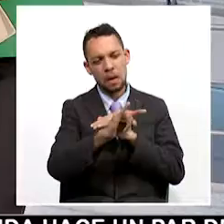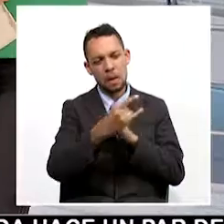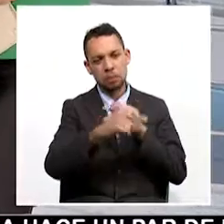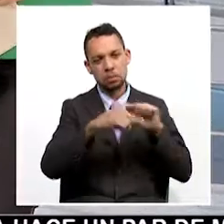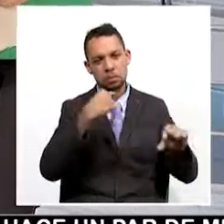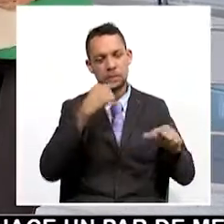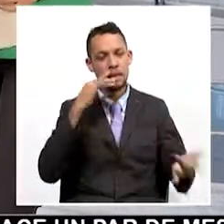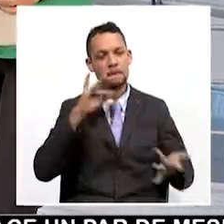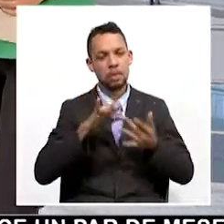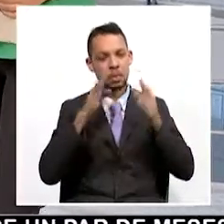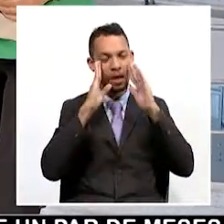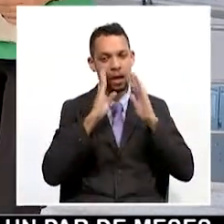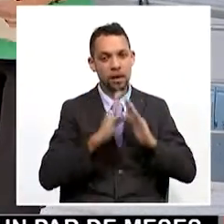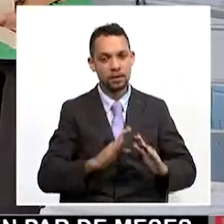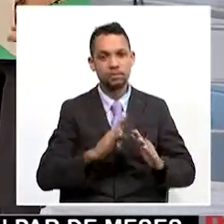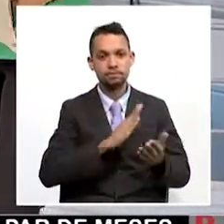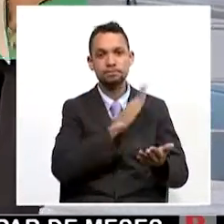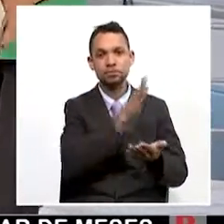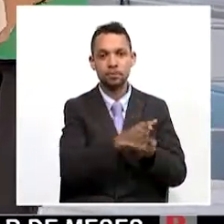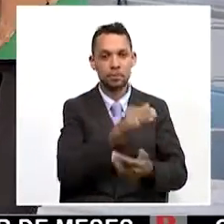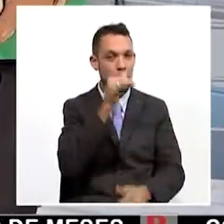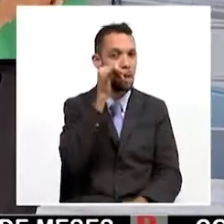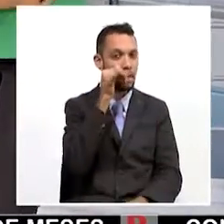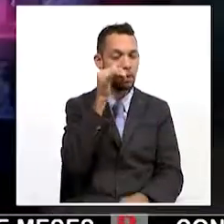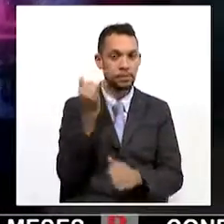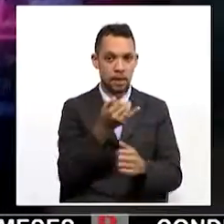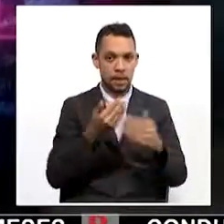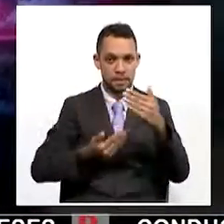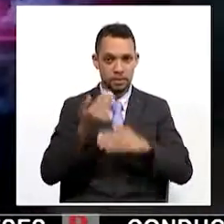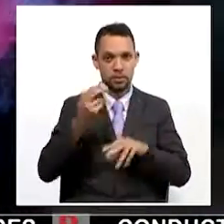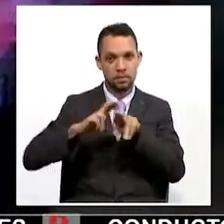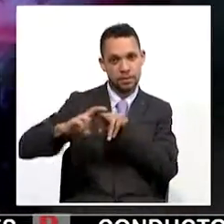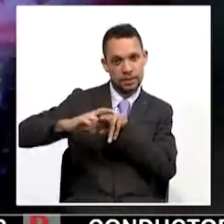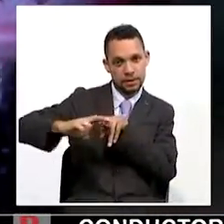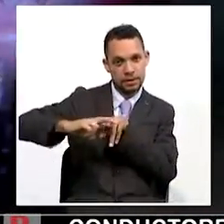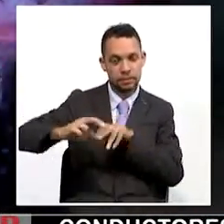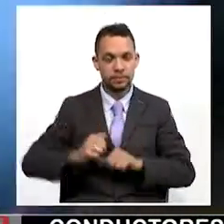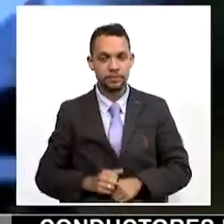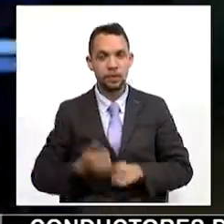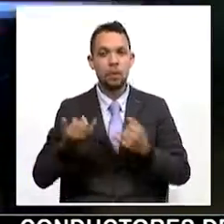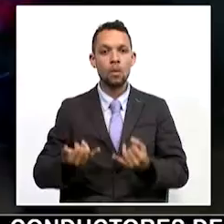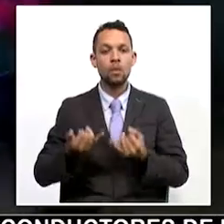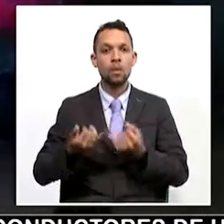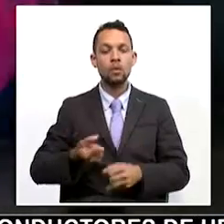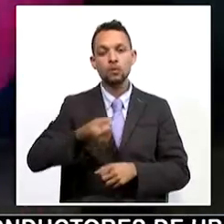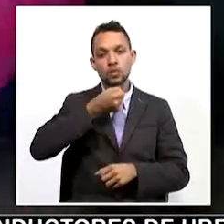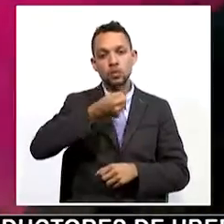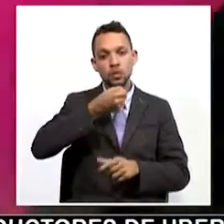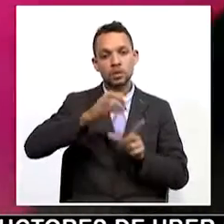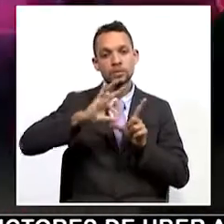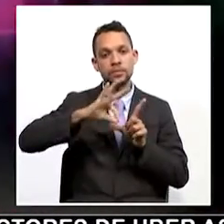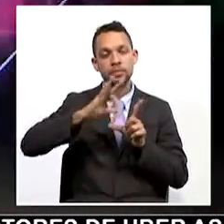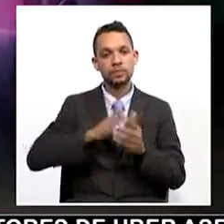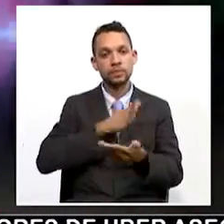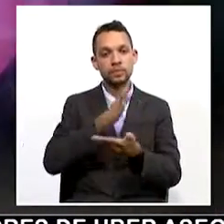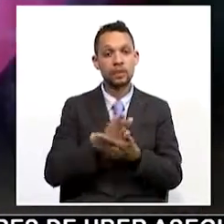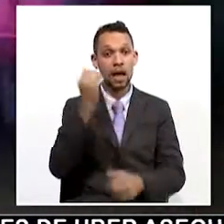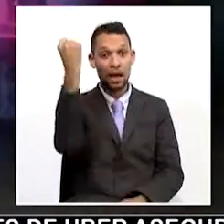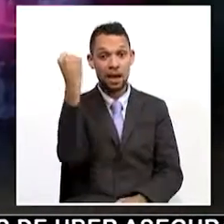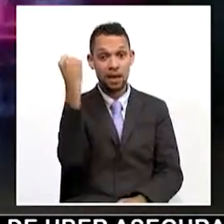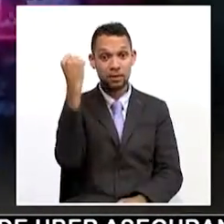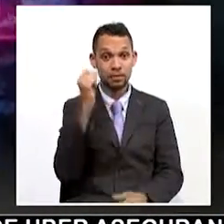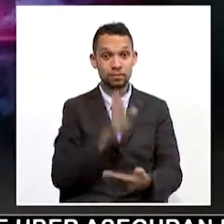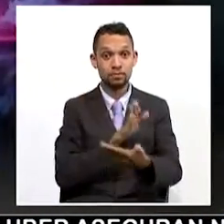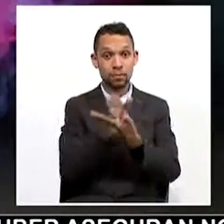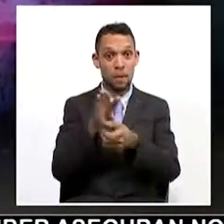municipales y departamentales los escuchen. Comenzamos en la ciudad de Manizales. Hoy en Telecafé Noticias en tu barrio desde el sector de Aranjuez, donde los